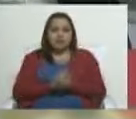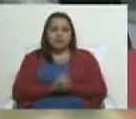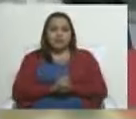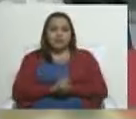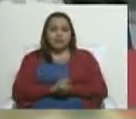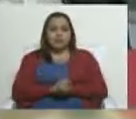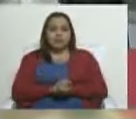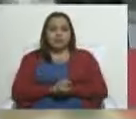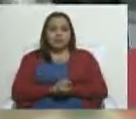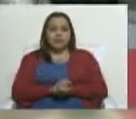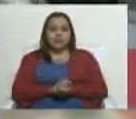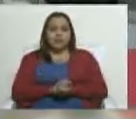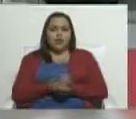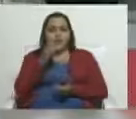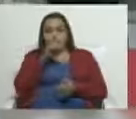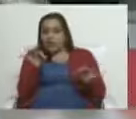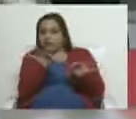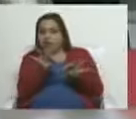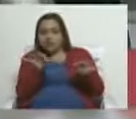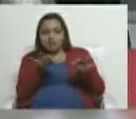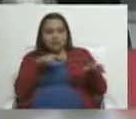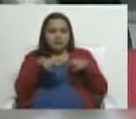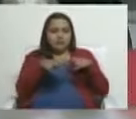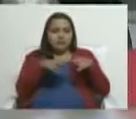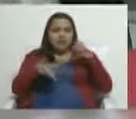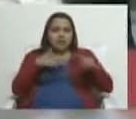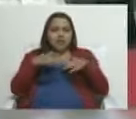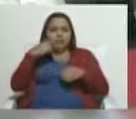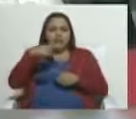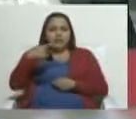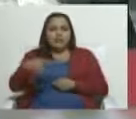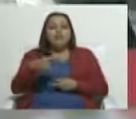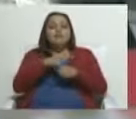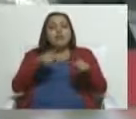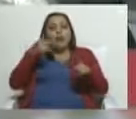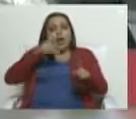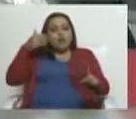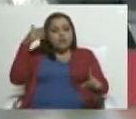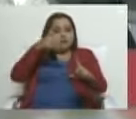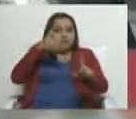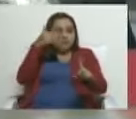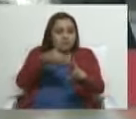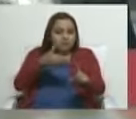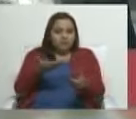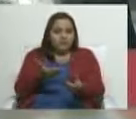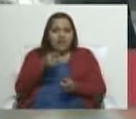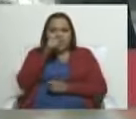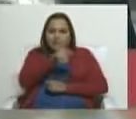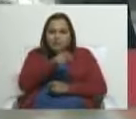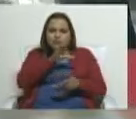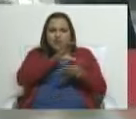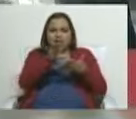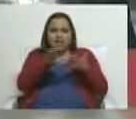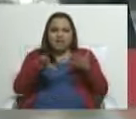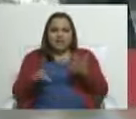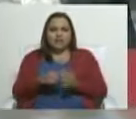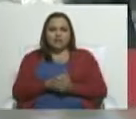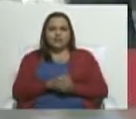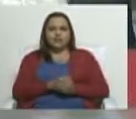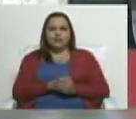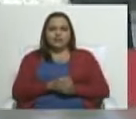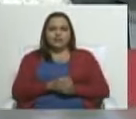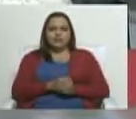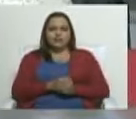¿ok? No tiene nada que ver con actividad política y sin embargo fue afectada. Eso es una de las características del posfascismo. El